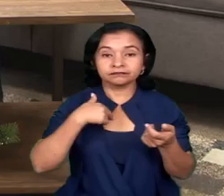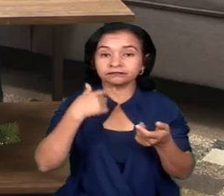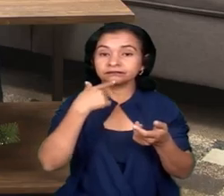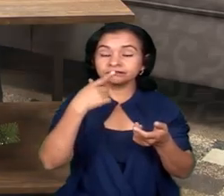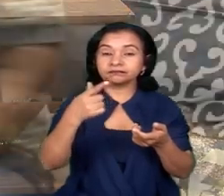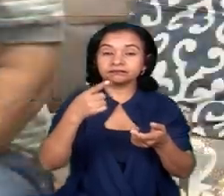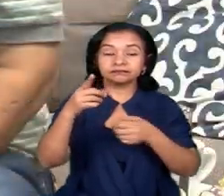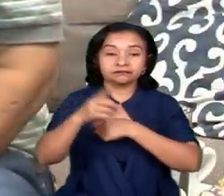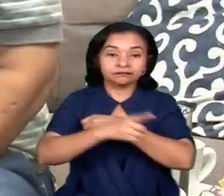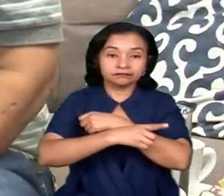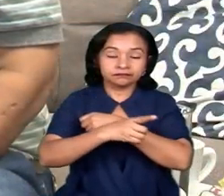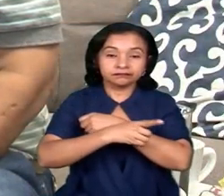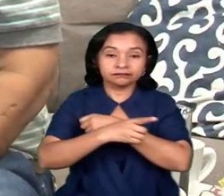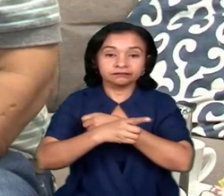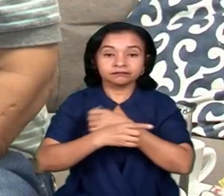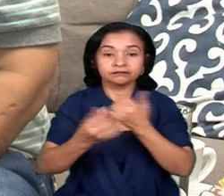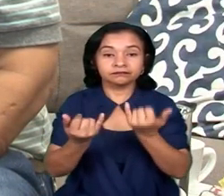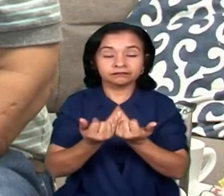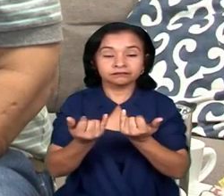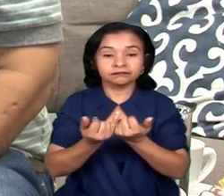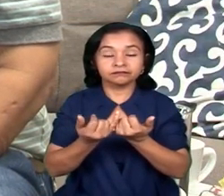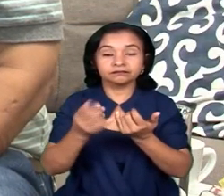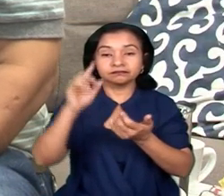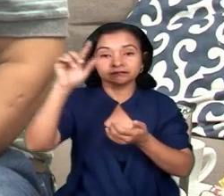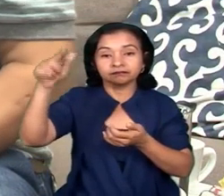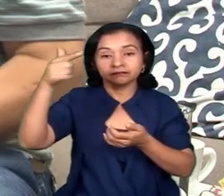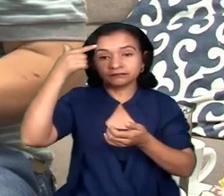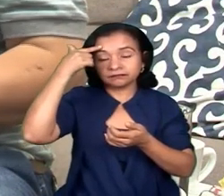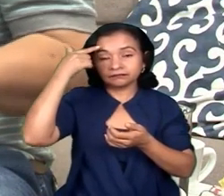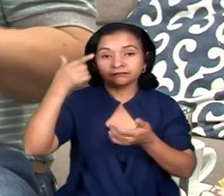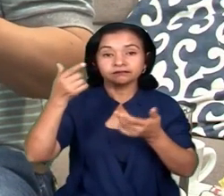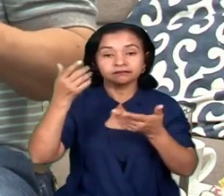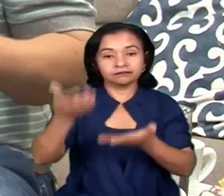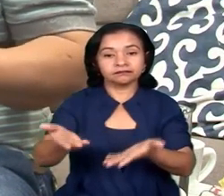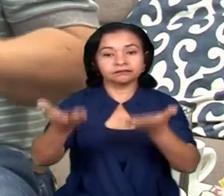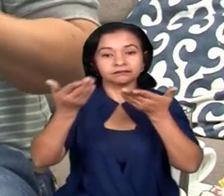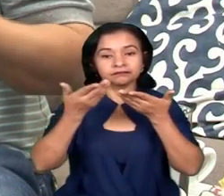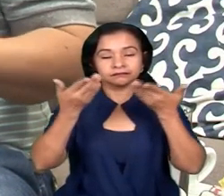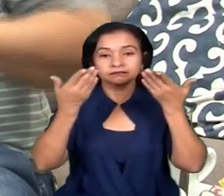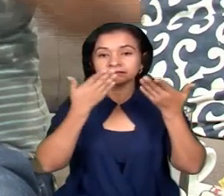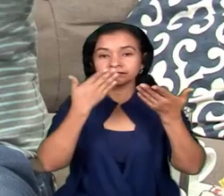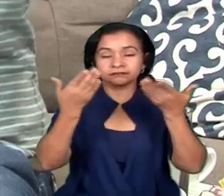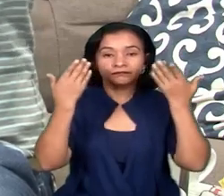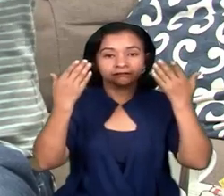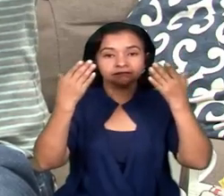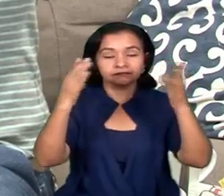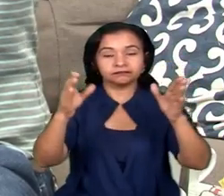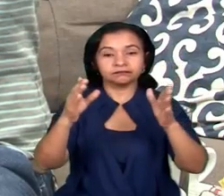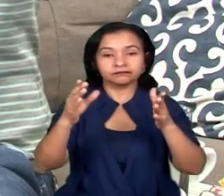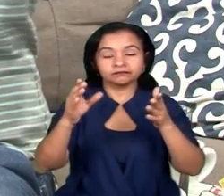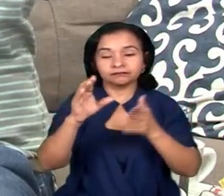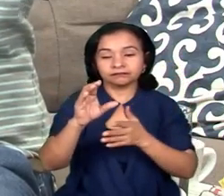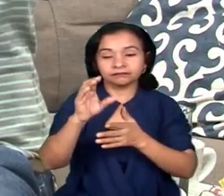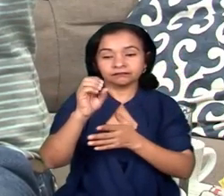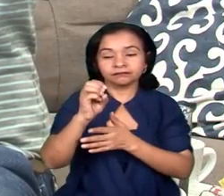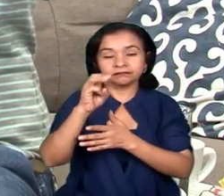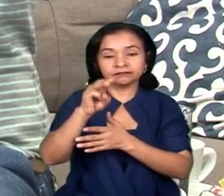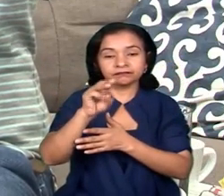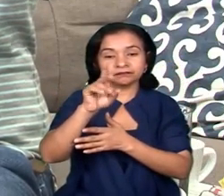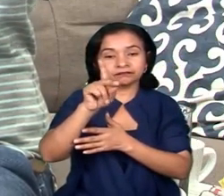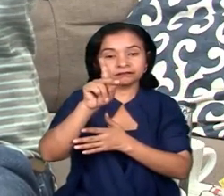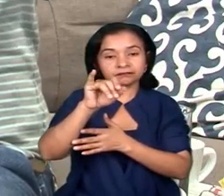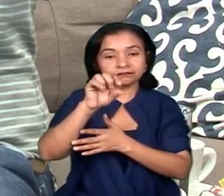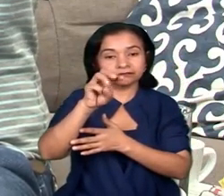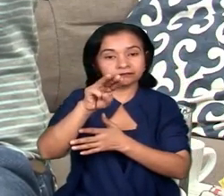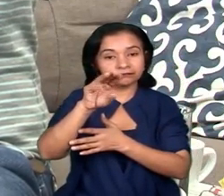pedir al comandante y al gobierno de que los dé más oportunidades como emprendedores, a las mismas COMIPYME. Tiene que